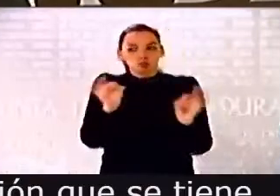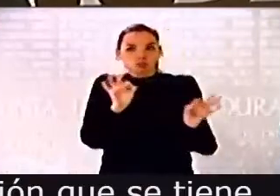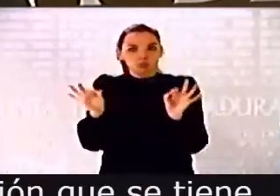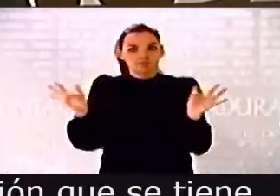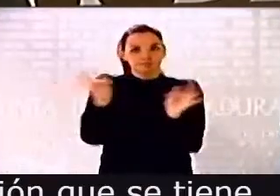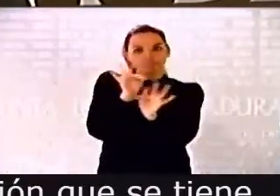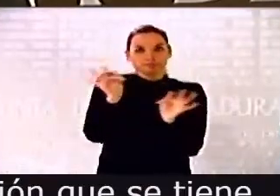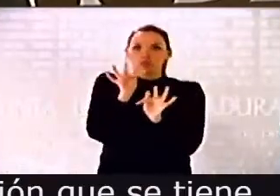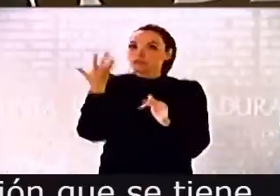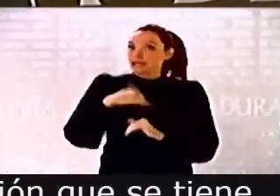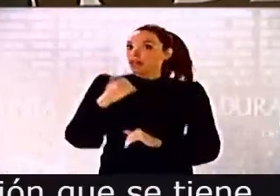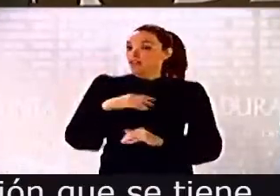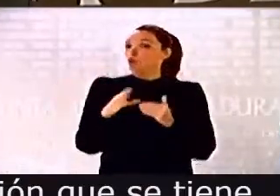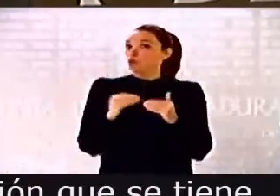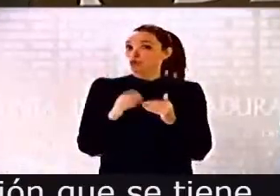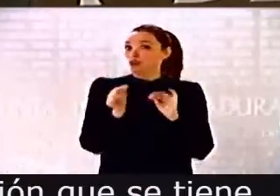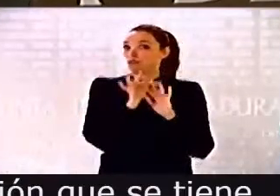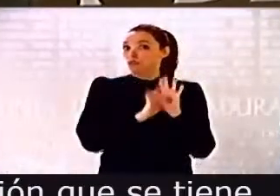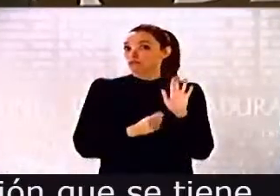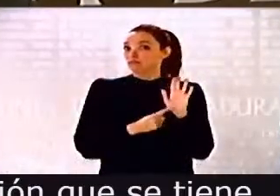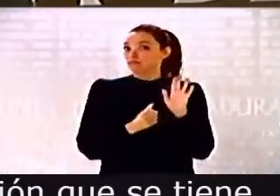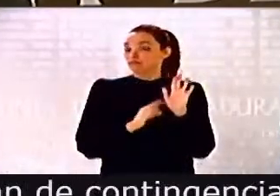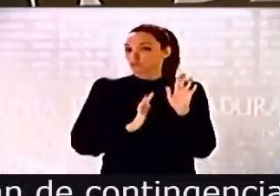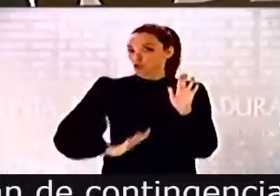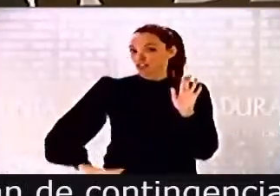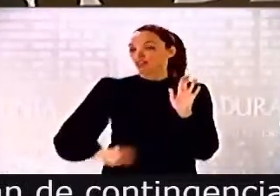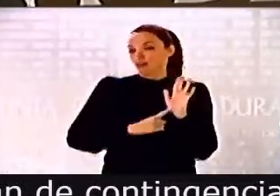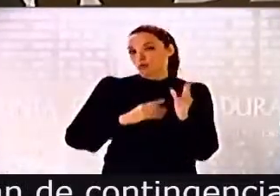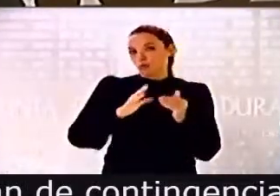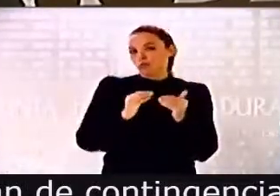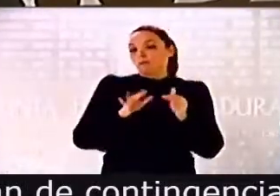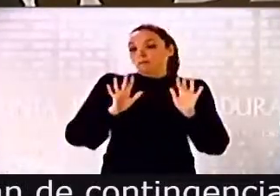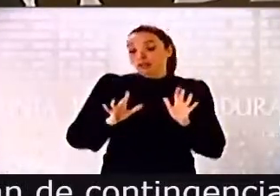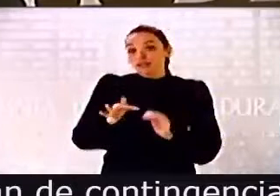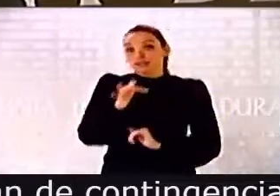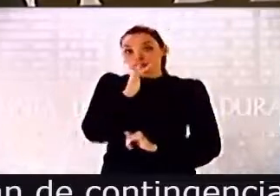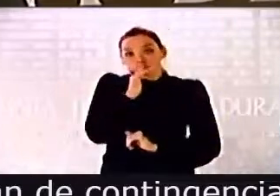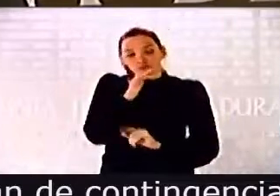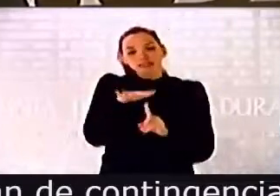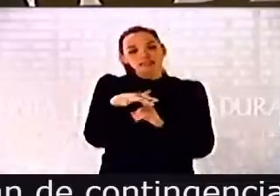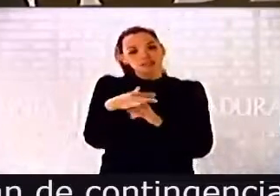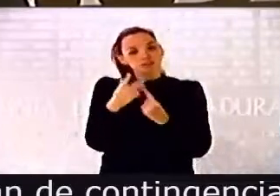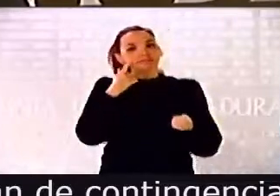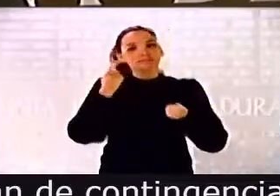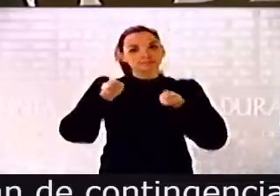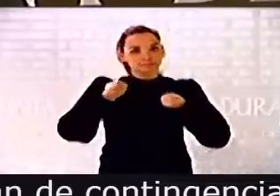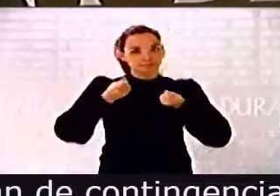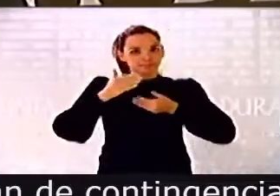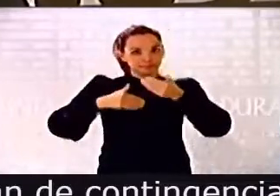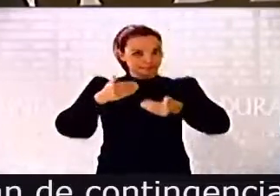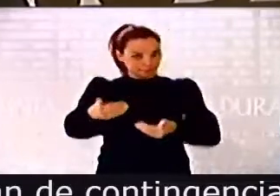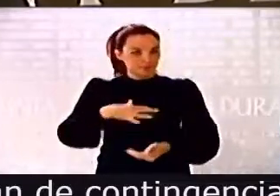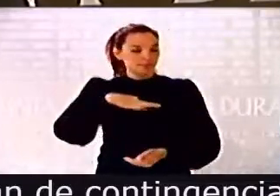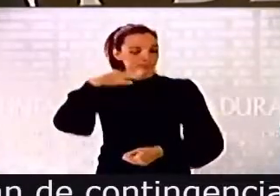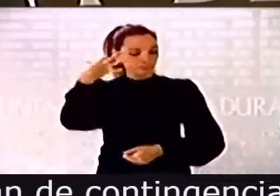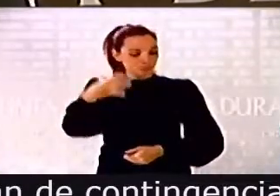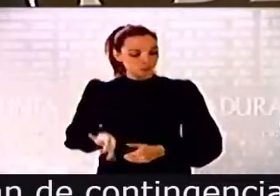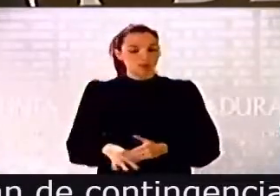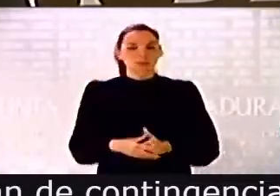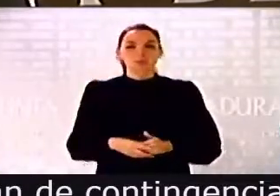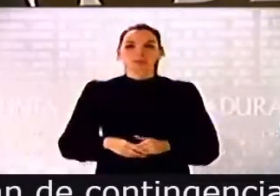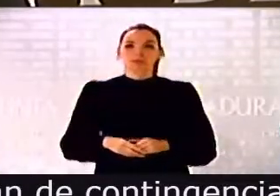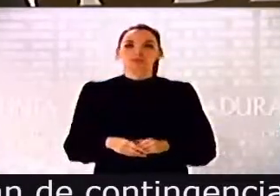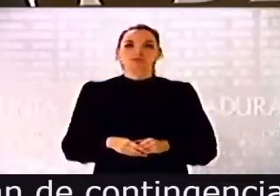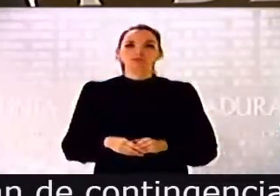aplicando el plan de contingencia, pero con pequeños ajustes podemos todavía ir soportando esta situación.